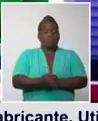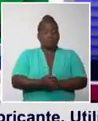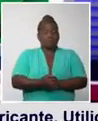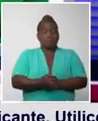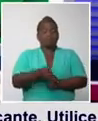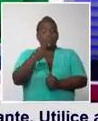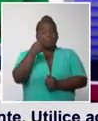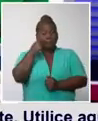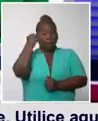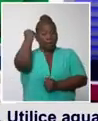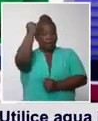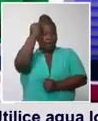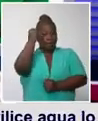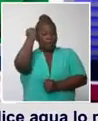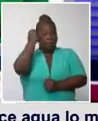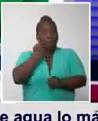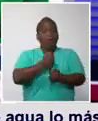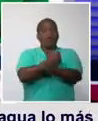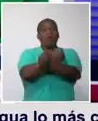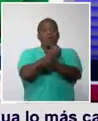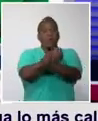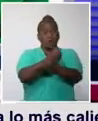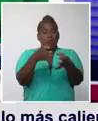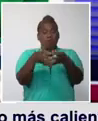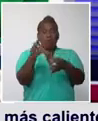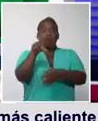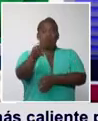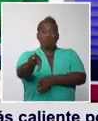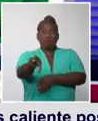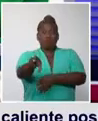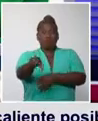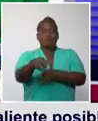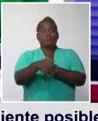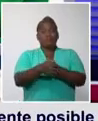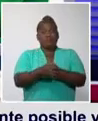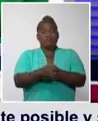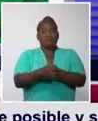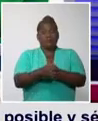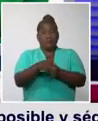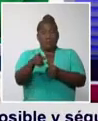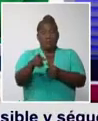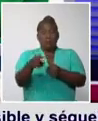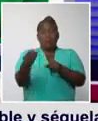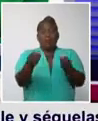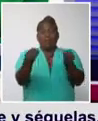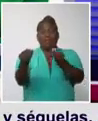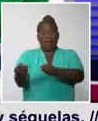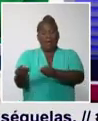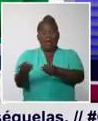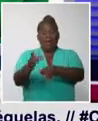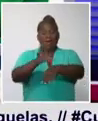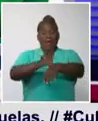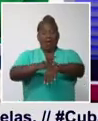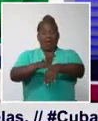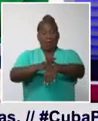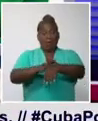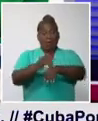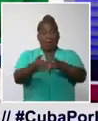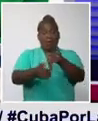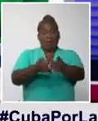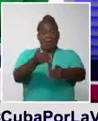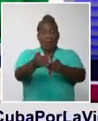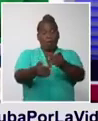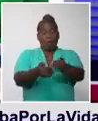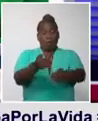riesgo que tiene este grupo de edad al contraer la enfermedad y tener una evolución